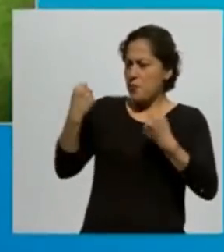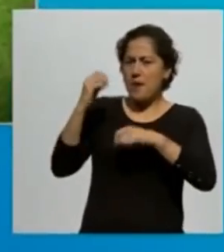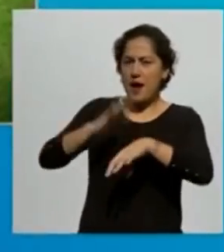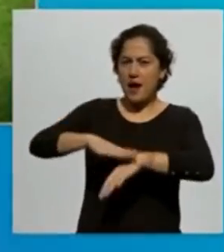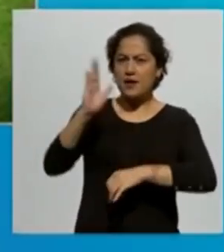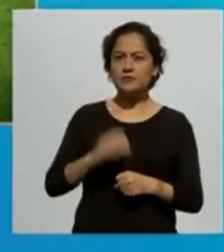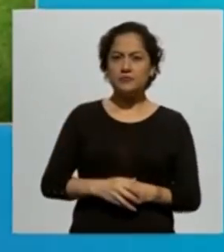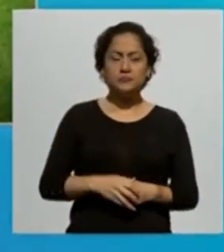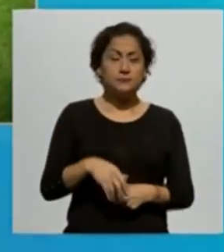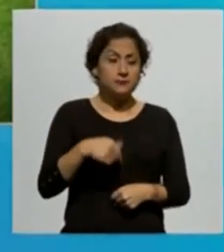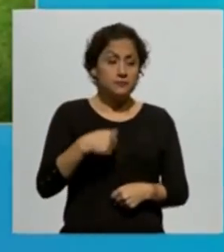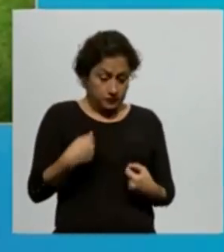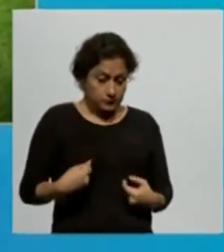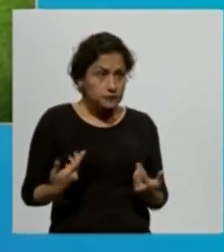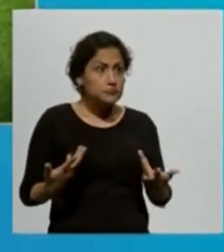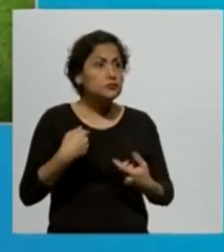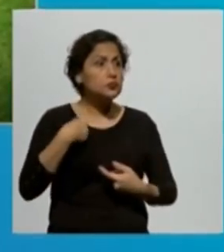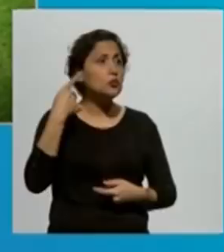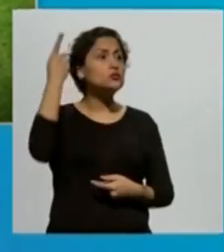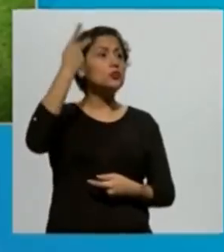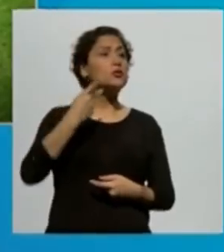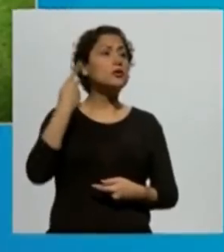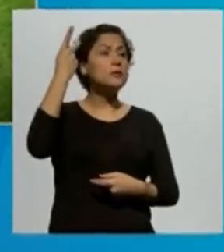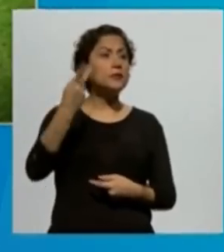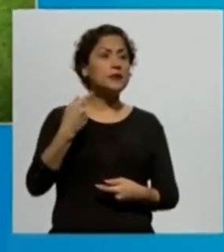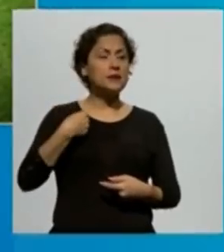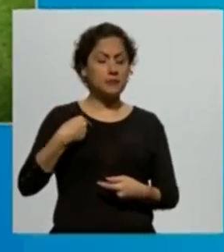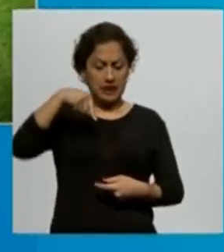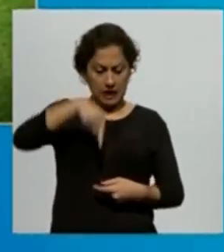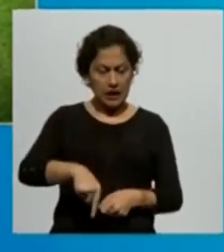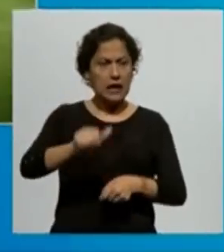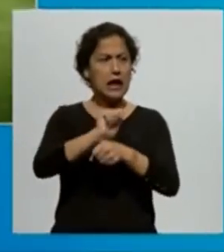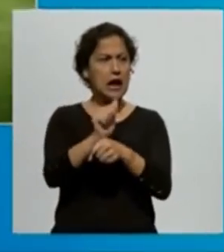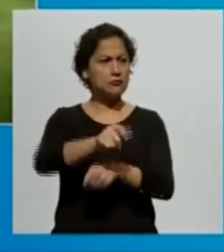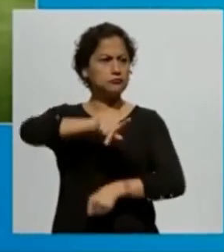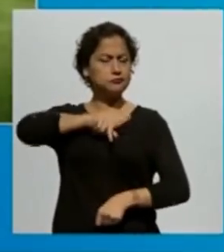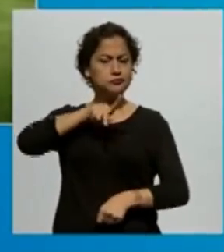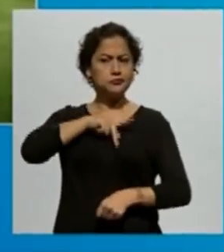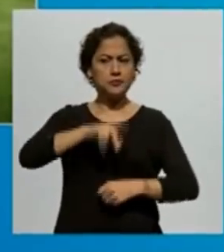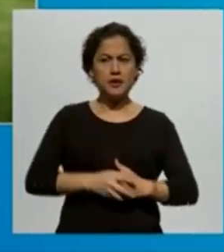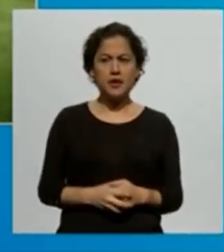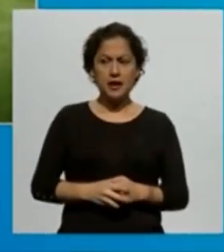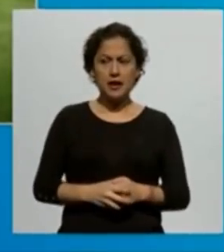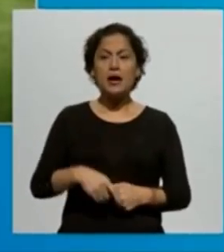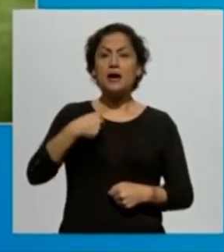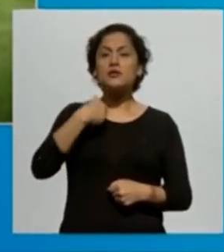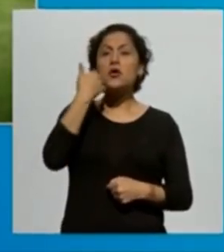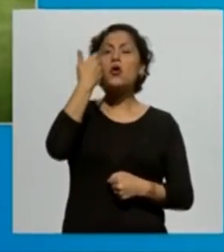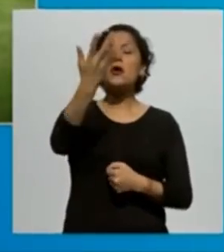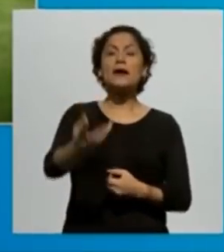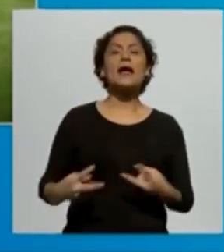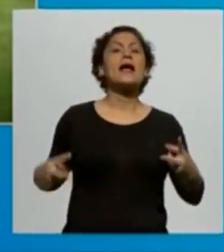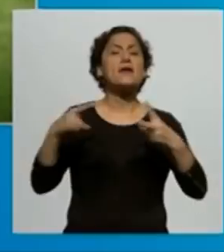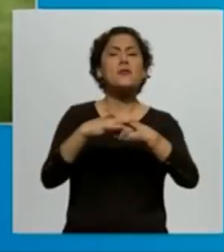¡Y yo soy el príncipe! ¡Y esta es mi escena! ¡Quiero